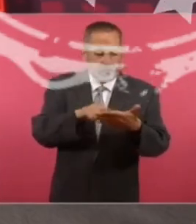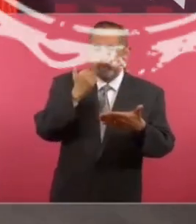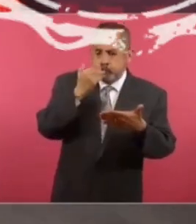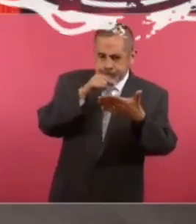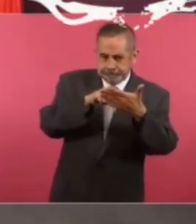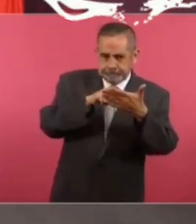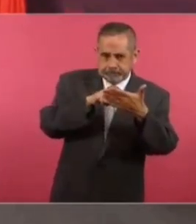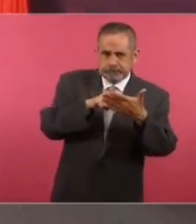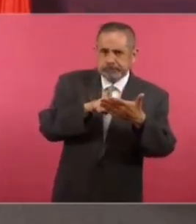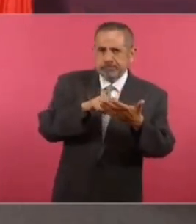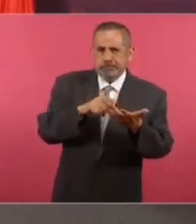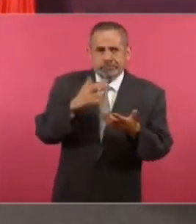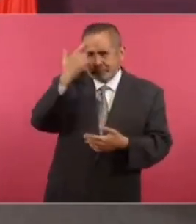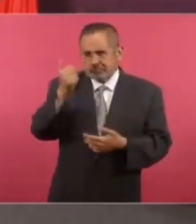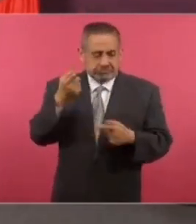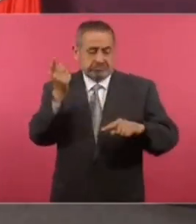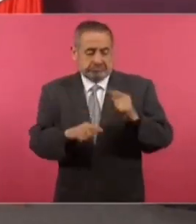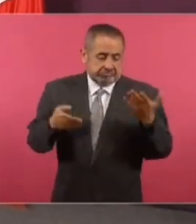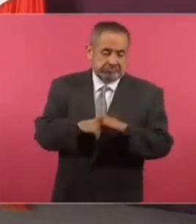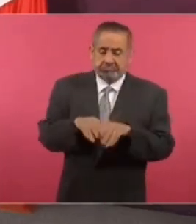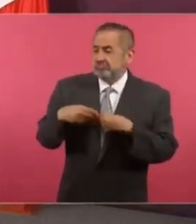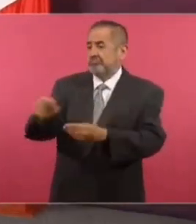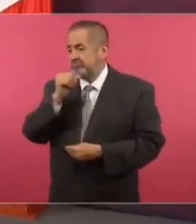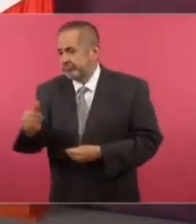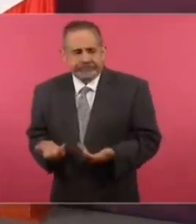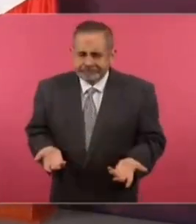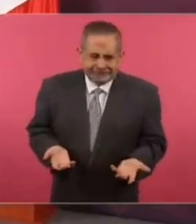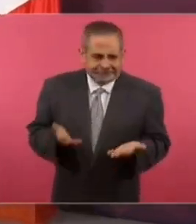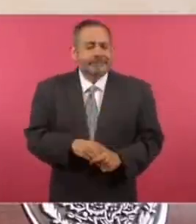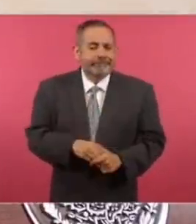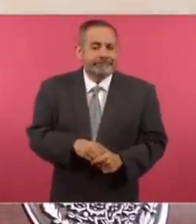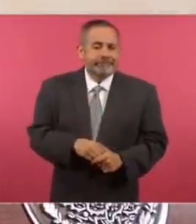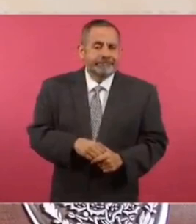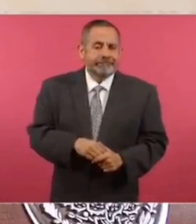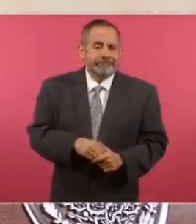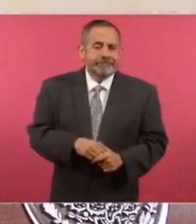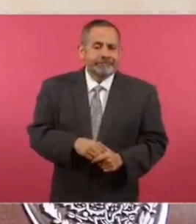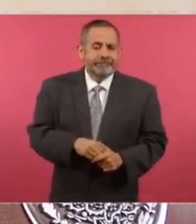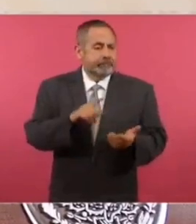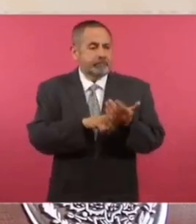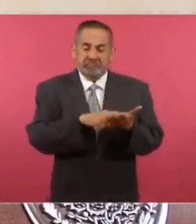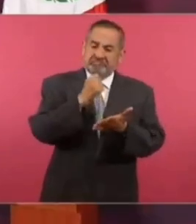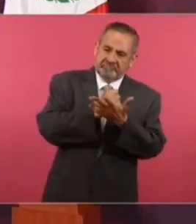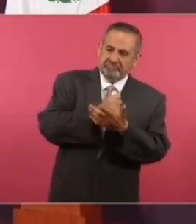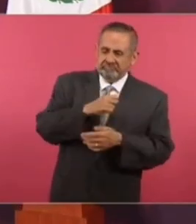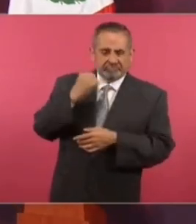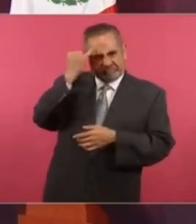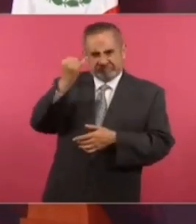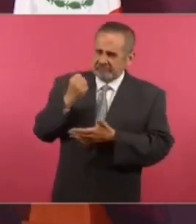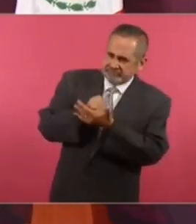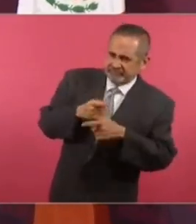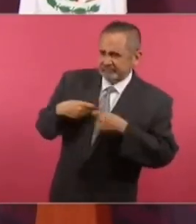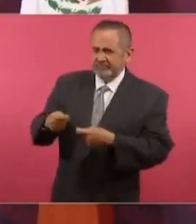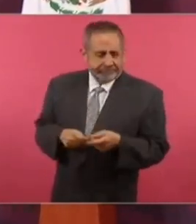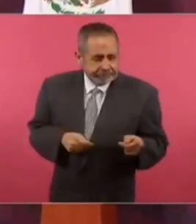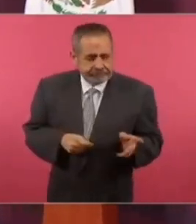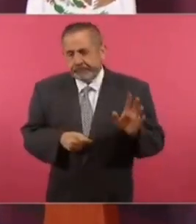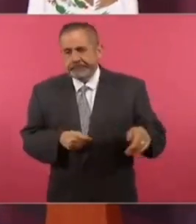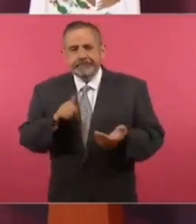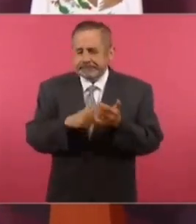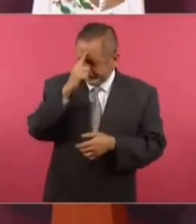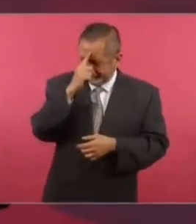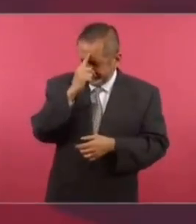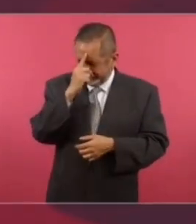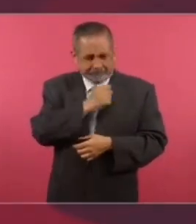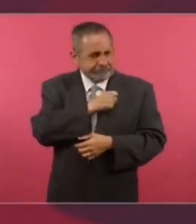No hay ninguna razón. Es nada más un asunto dogmático que tiene que ver con el